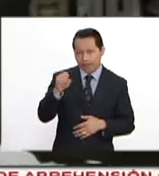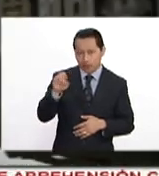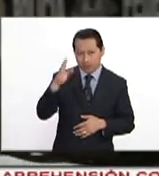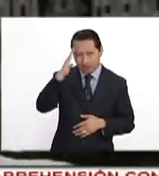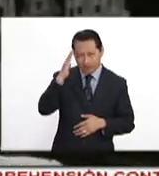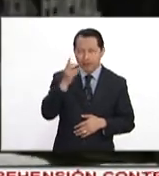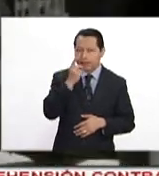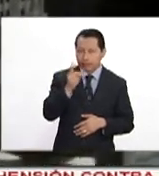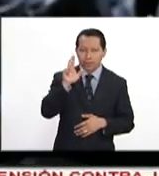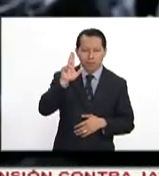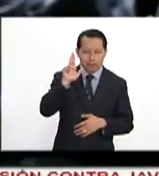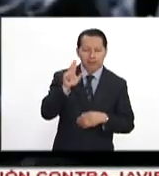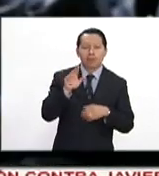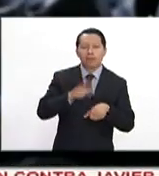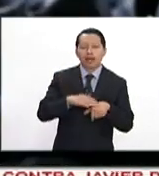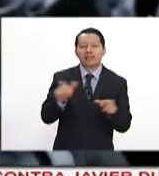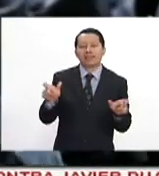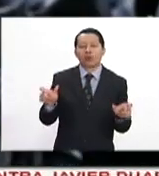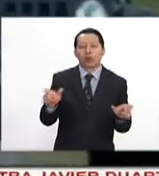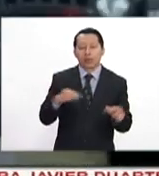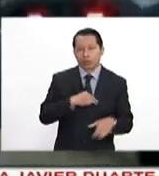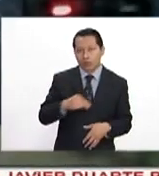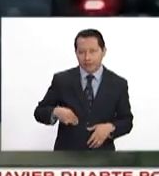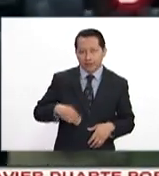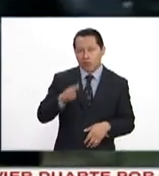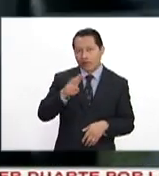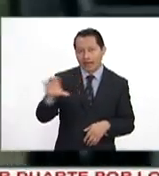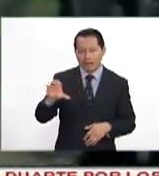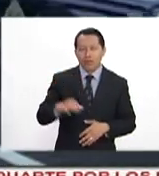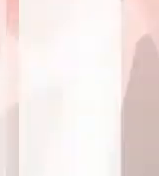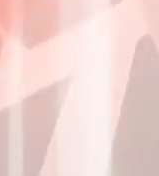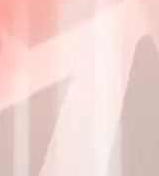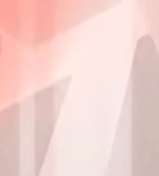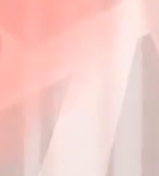desde este martes se reforzará la seguridad en cada municipio de Baja California.